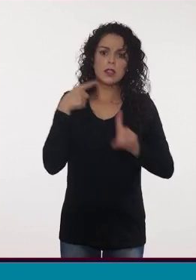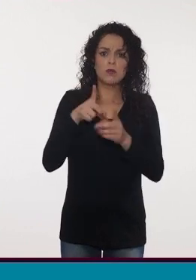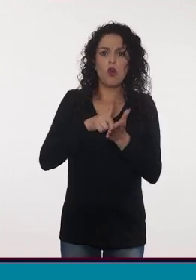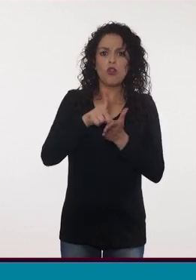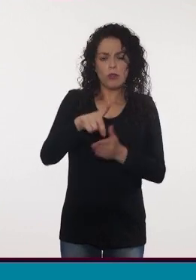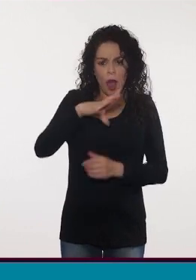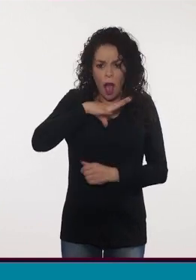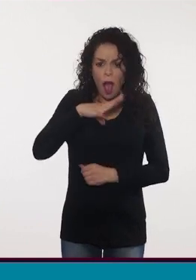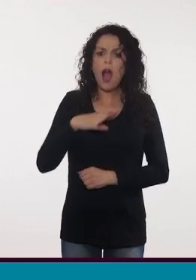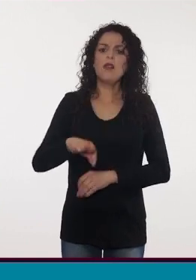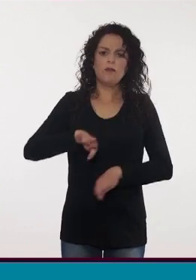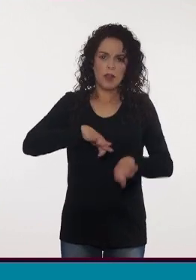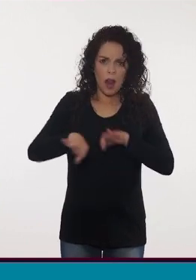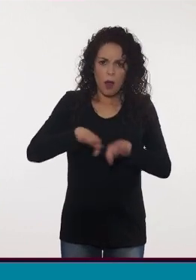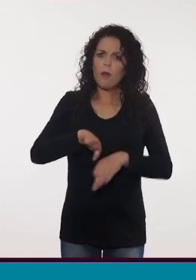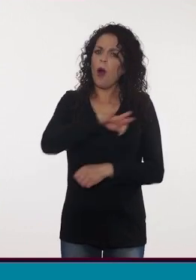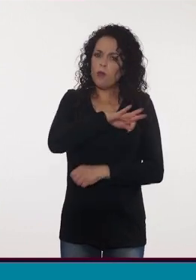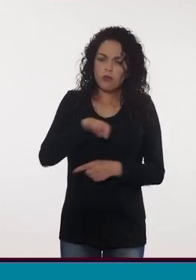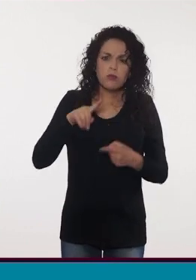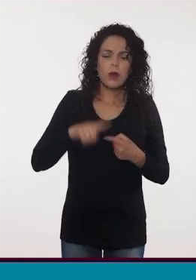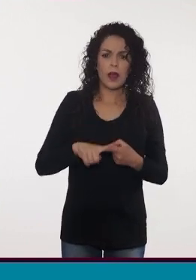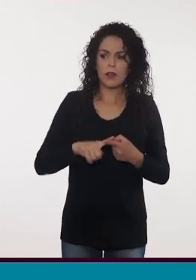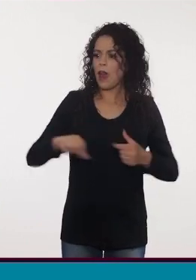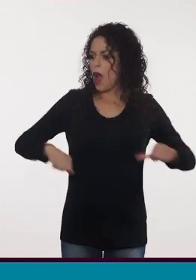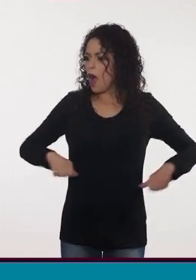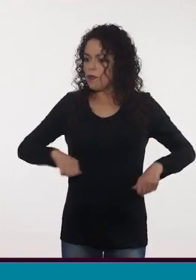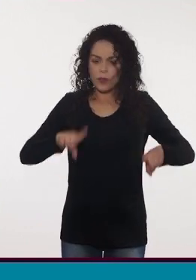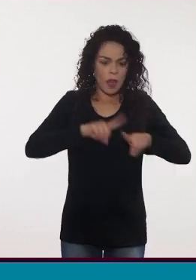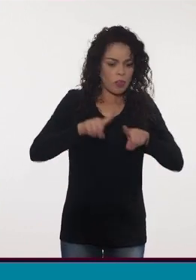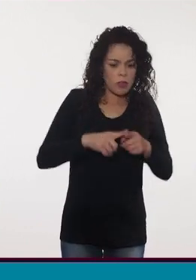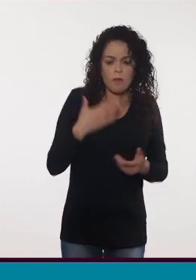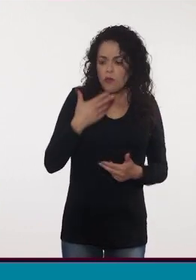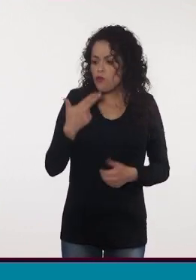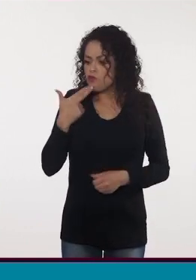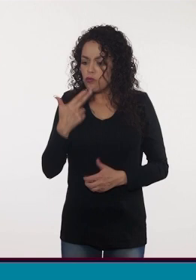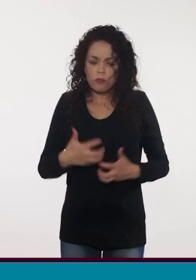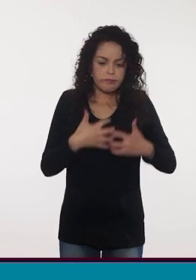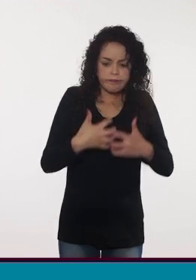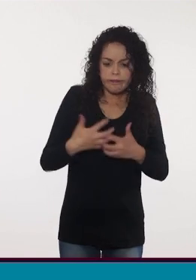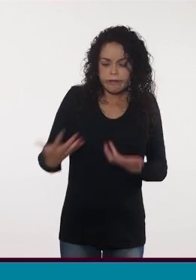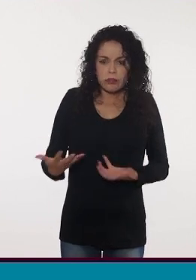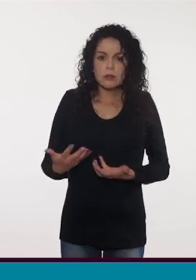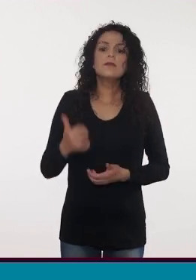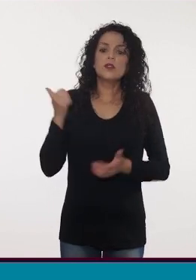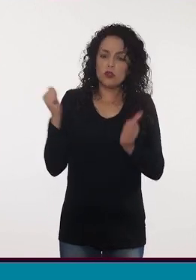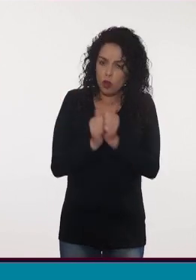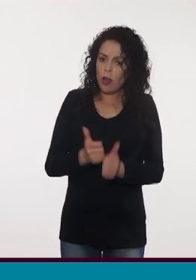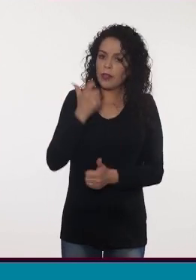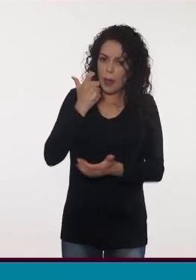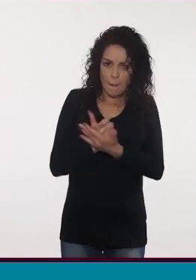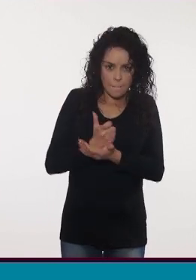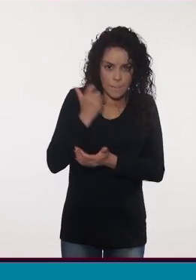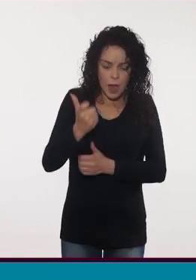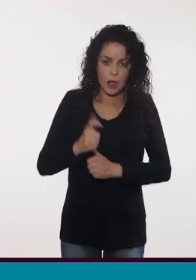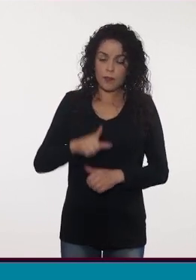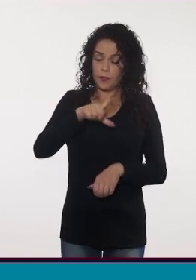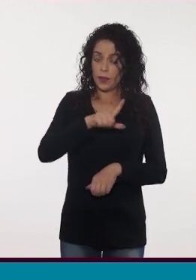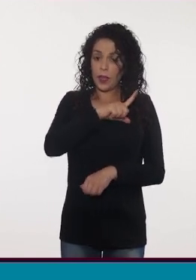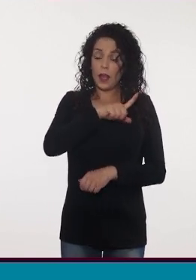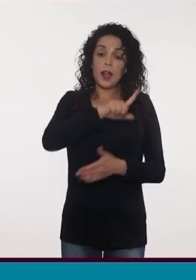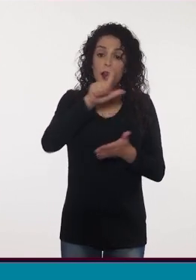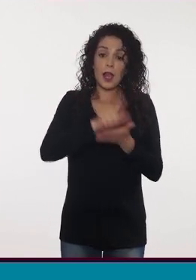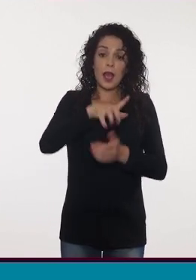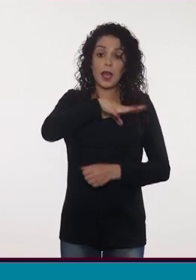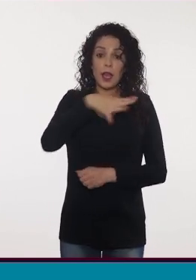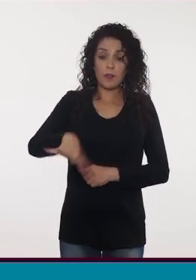tener y conservar un empleo, a tener ocupaciones productivas, útiles y remuneradas. La Ley Federal del Trabajo en nuestro país es